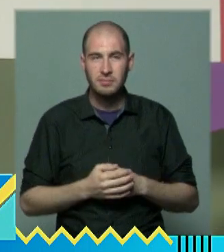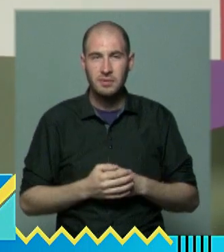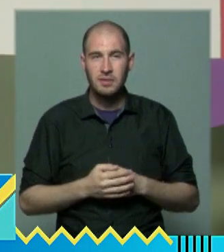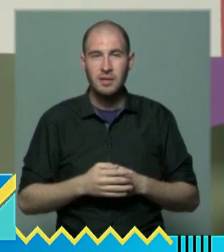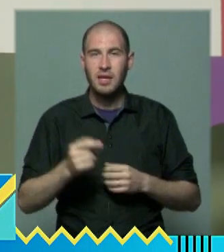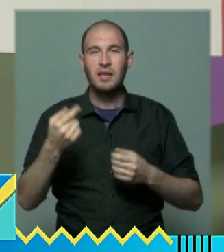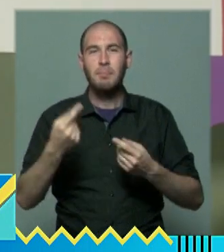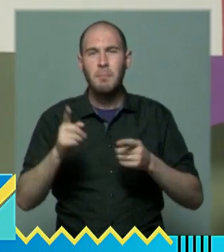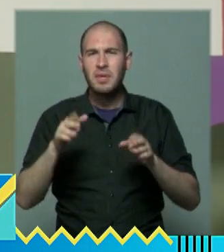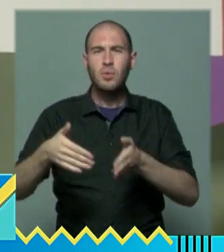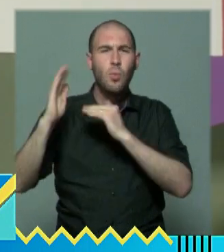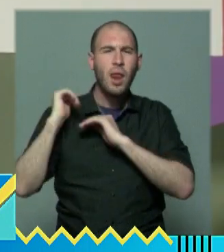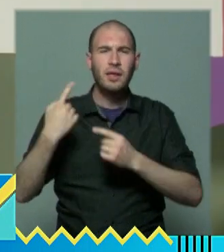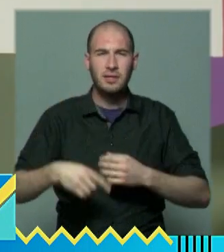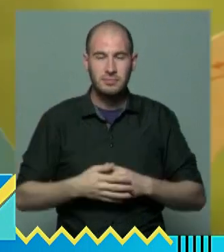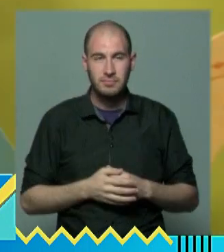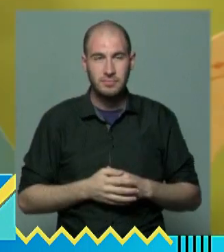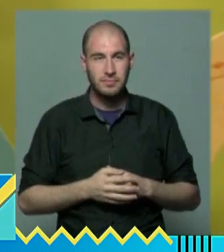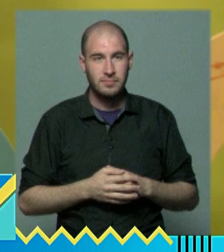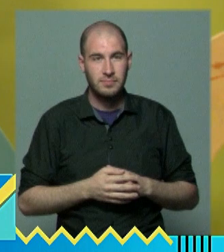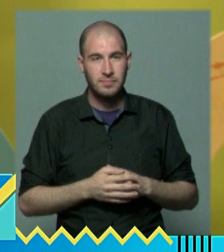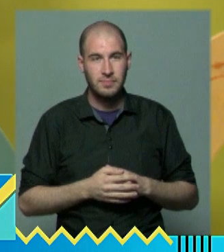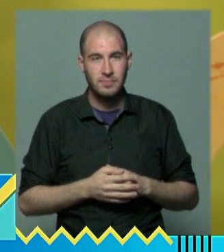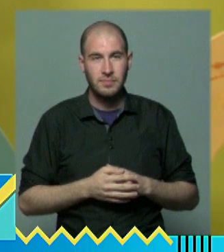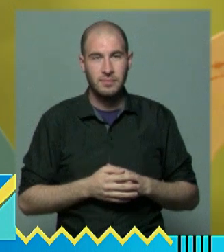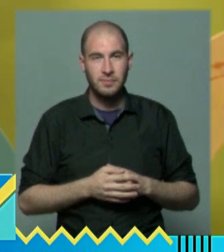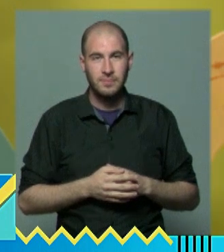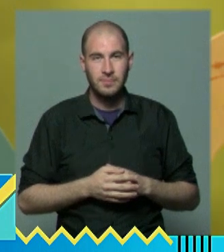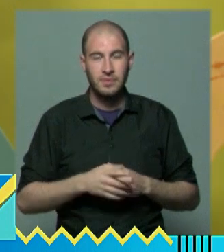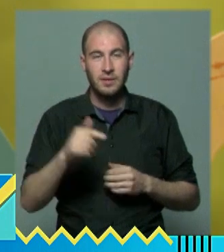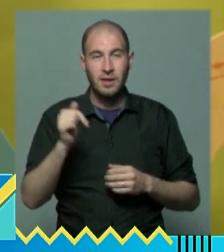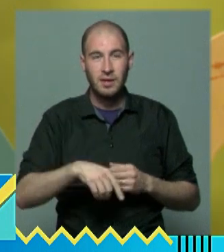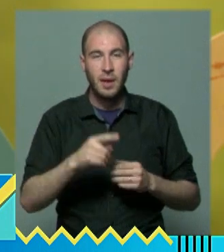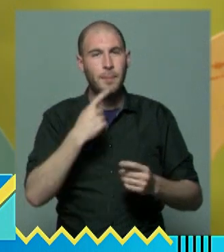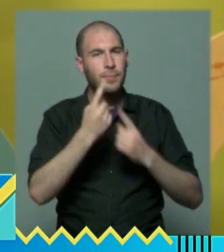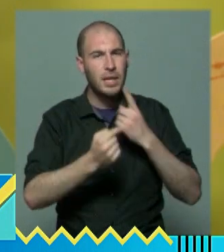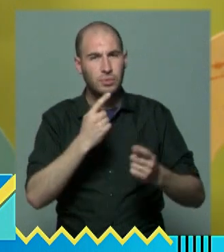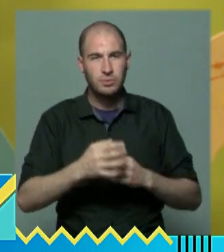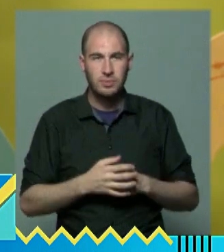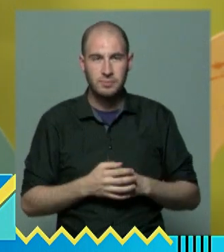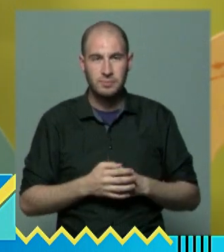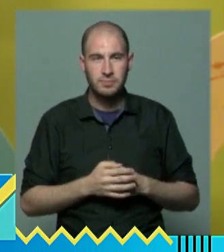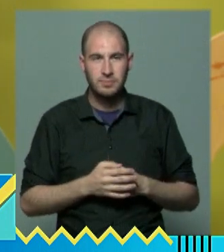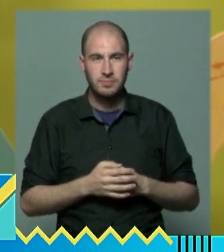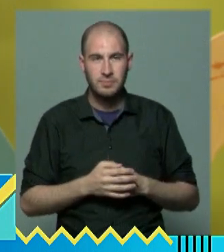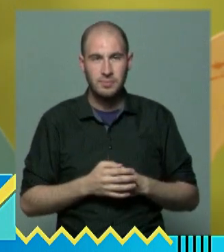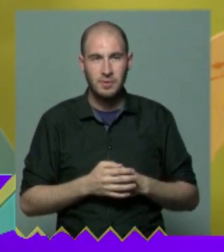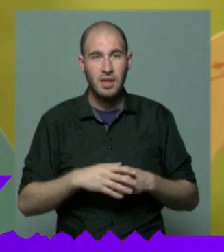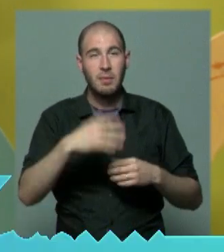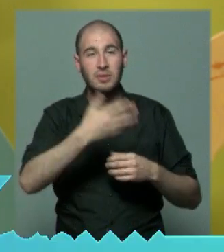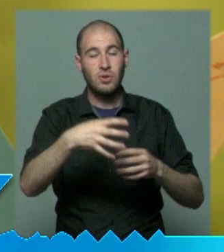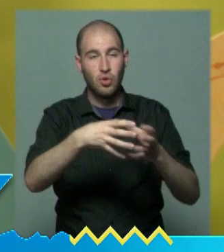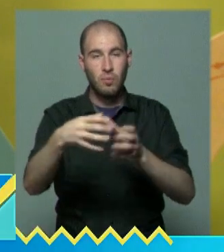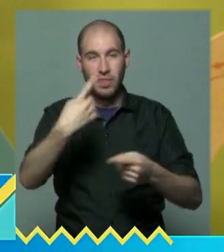lo mismo que antes? Sí, en realidad, después de que hubo consultas con distintos actores